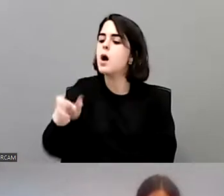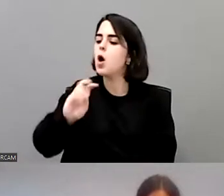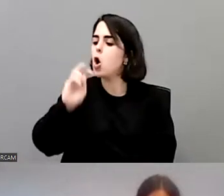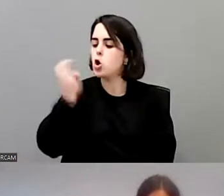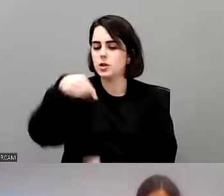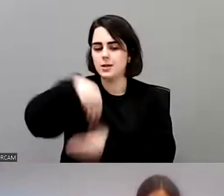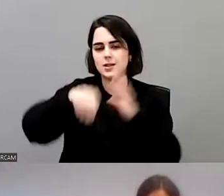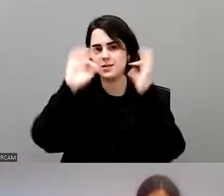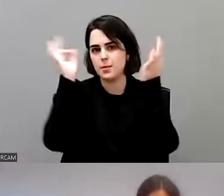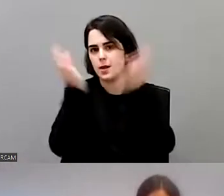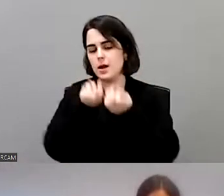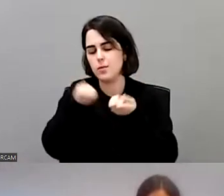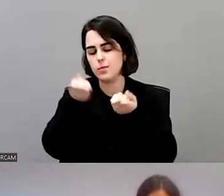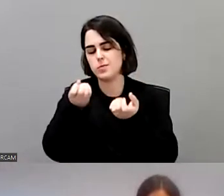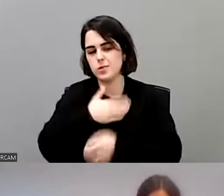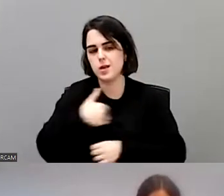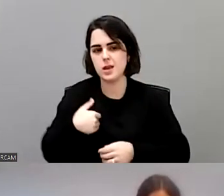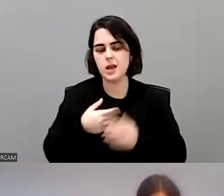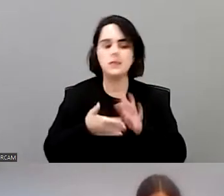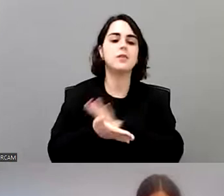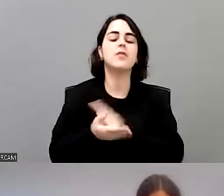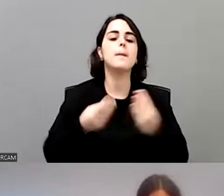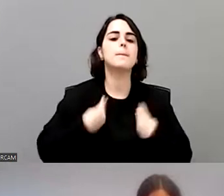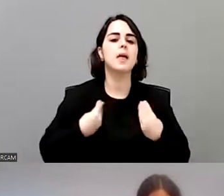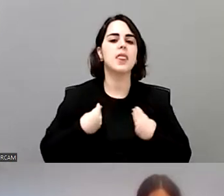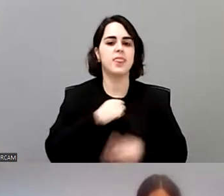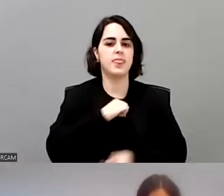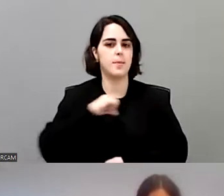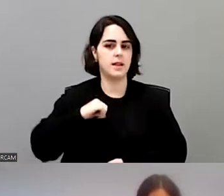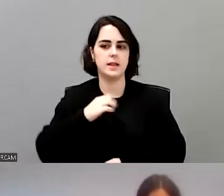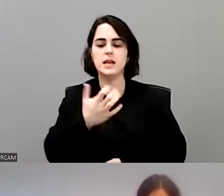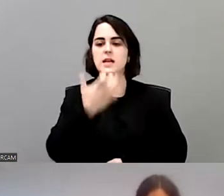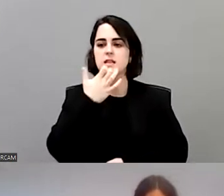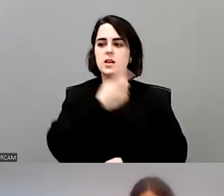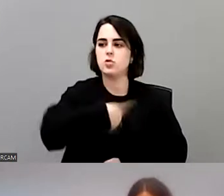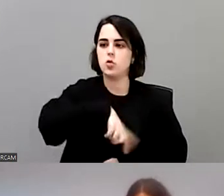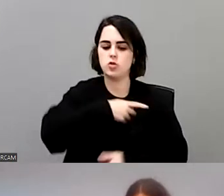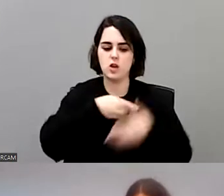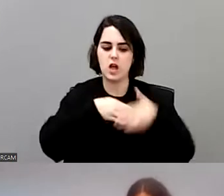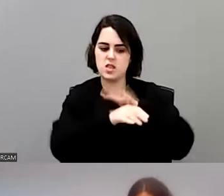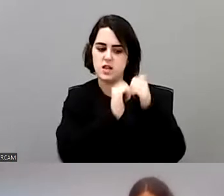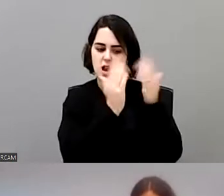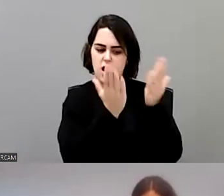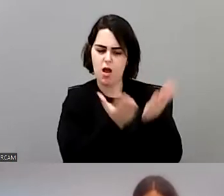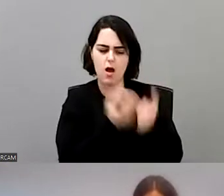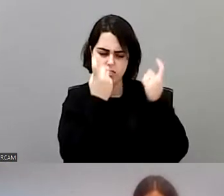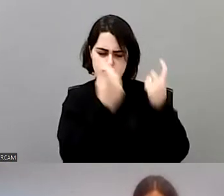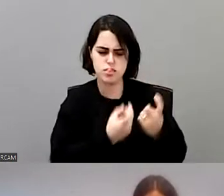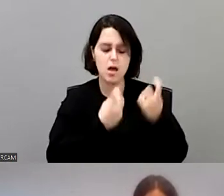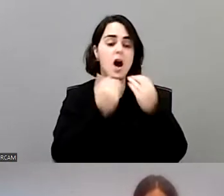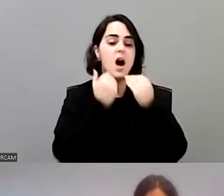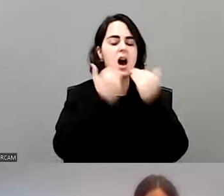el seminario, que es el de vida independiente. Si trabajamos en conseguir una accesibilidad universal por medio